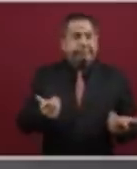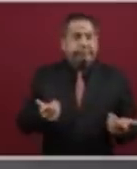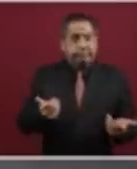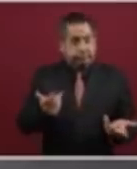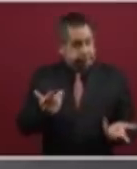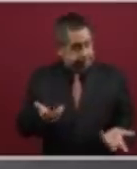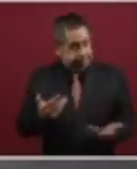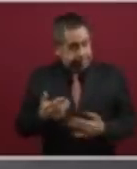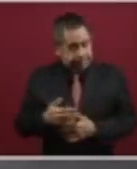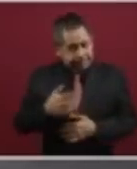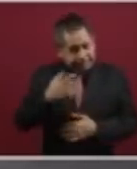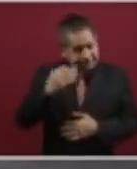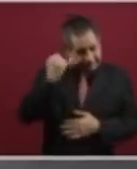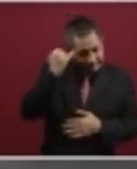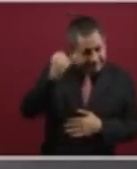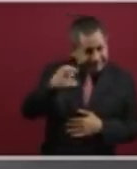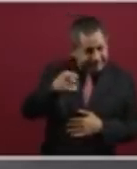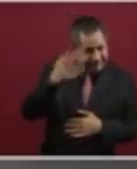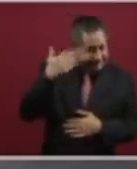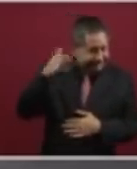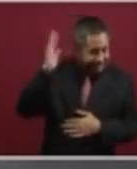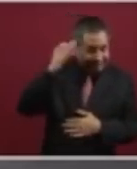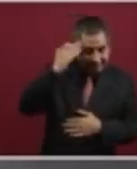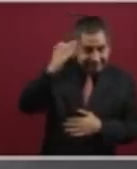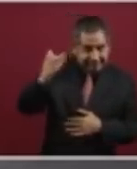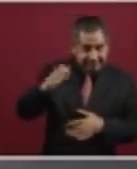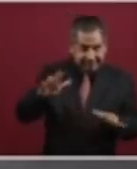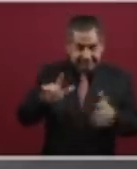la profundidad de esa reforma,